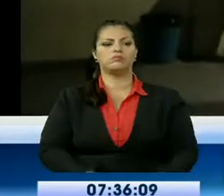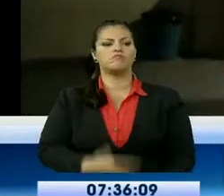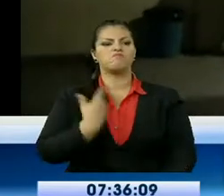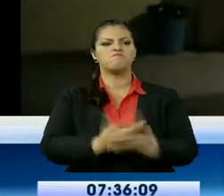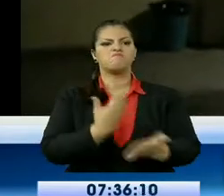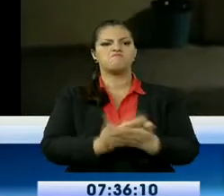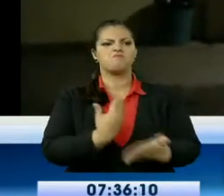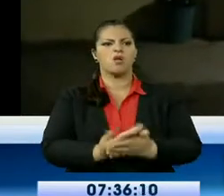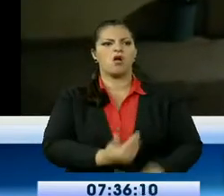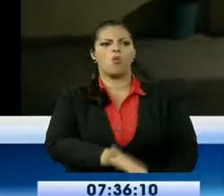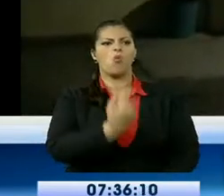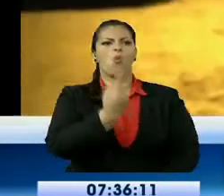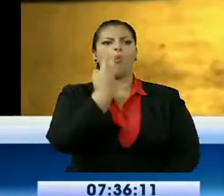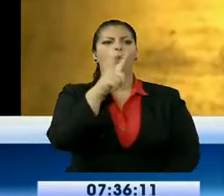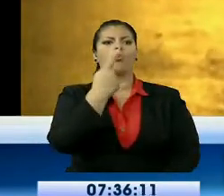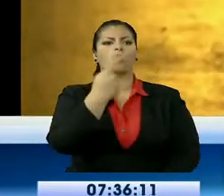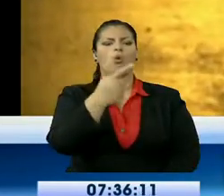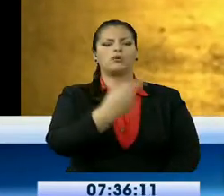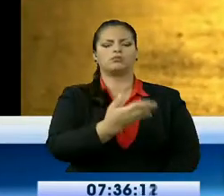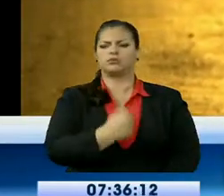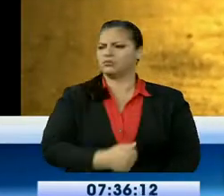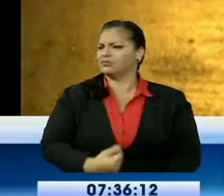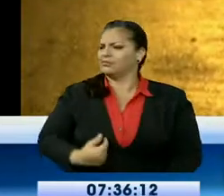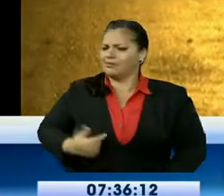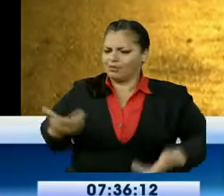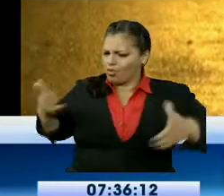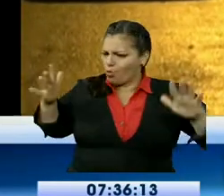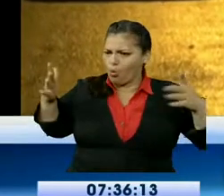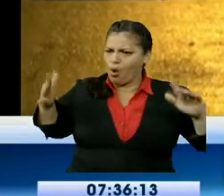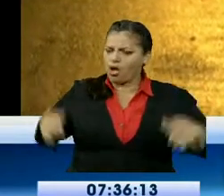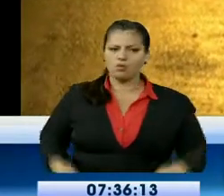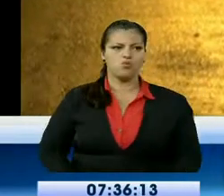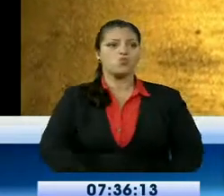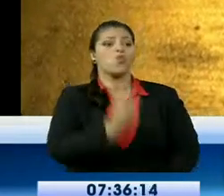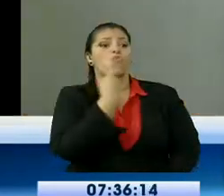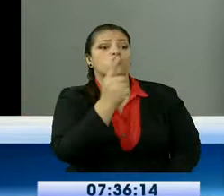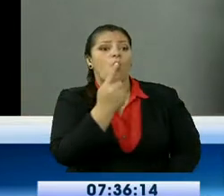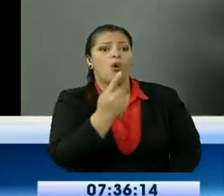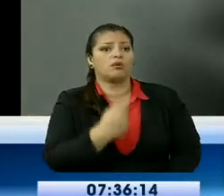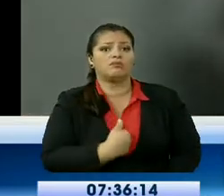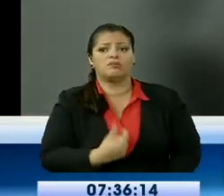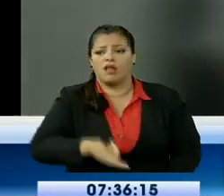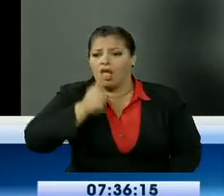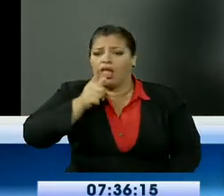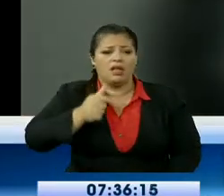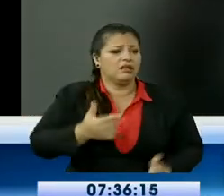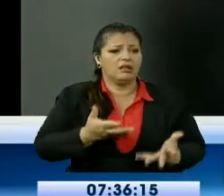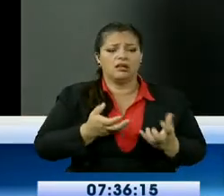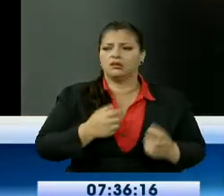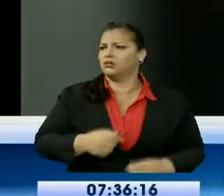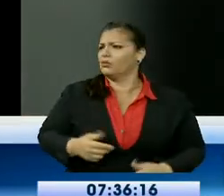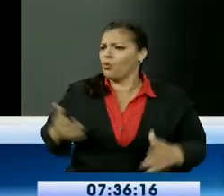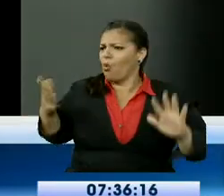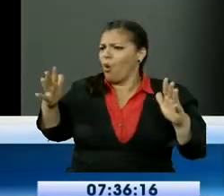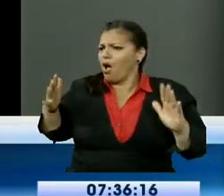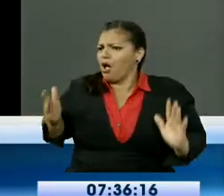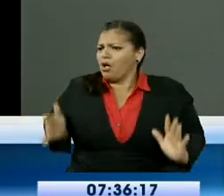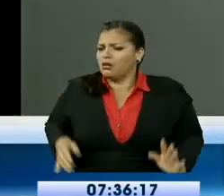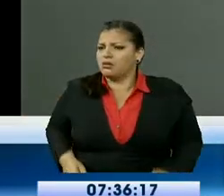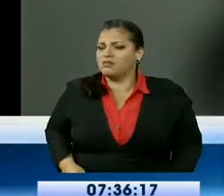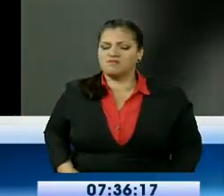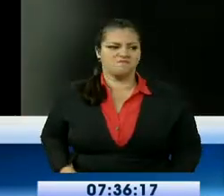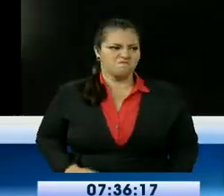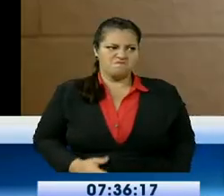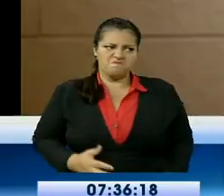advierten que al desafortunado, un sujeto le habría pedido un dólar para libar. Tras resistirse, lo apuñaló sin